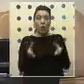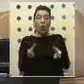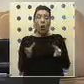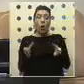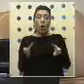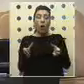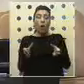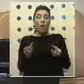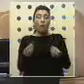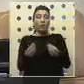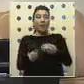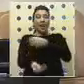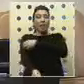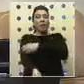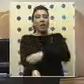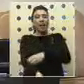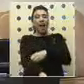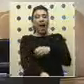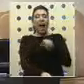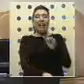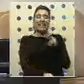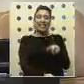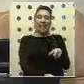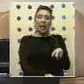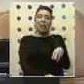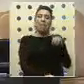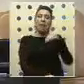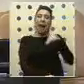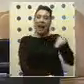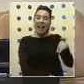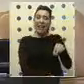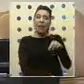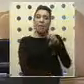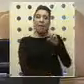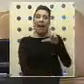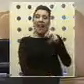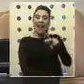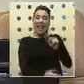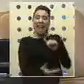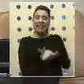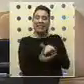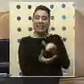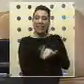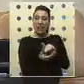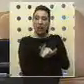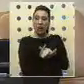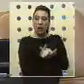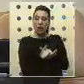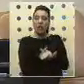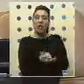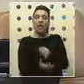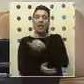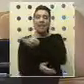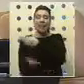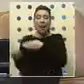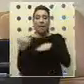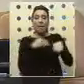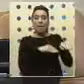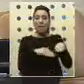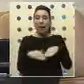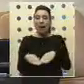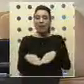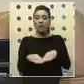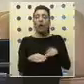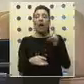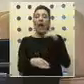Hay un conjunto de regiones como la región de Aysén, de Magallanes, la provincia de Palena, de Chiloé y las comunas de Isla de Pascua y Juan Fernández